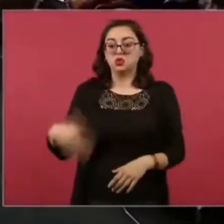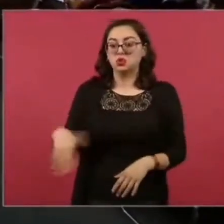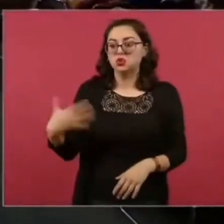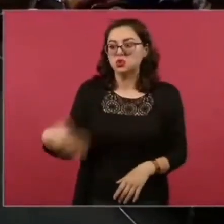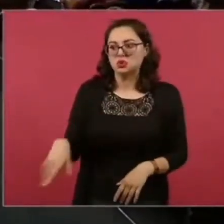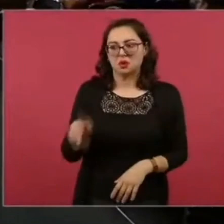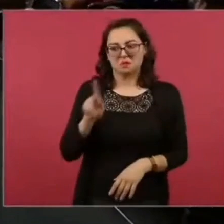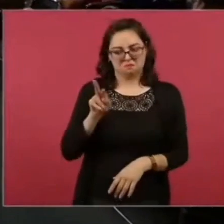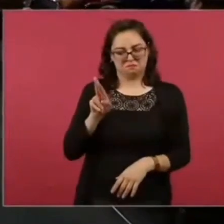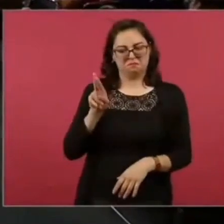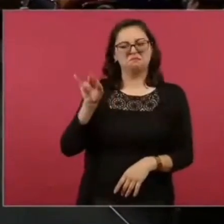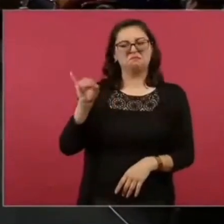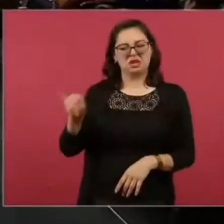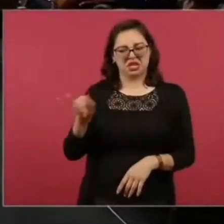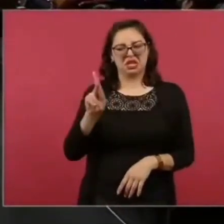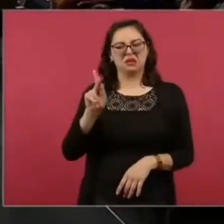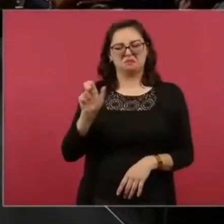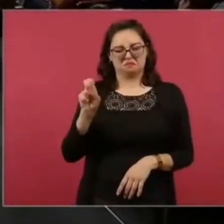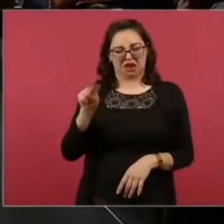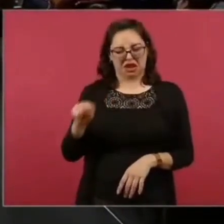estaban arriba,